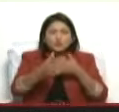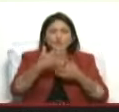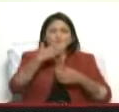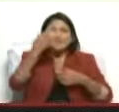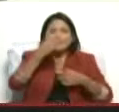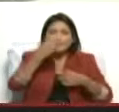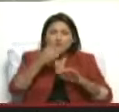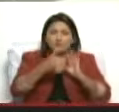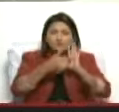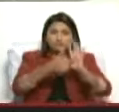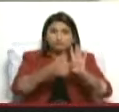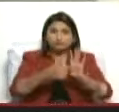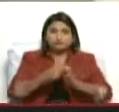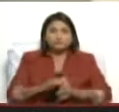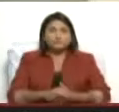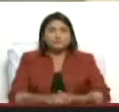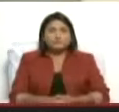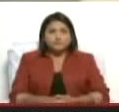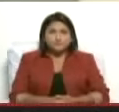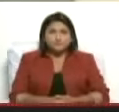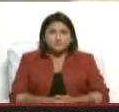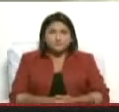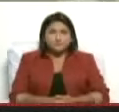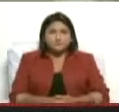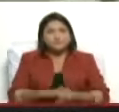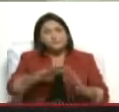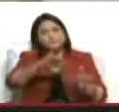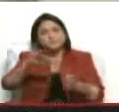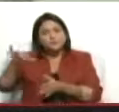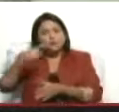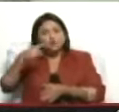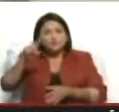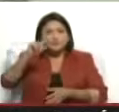ver con lo que se había dicho otra